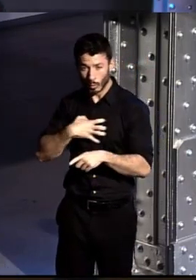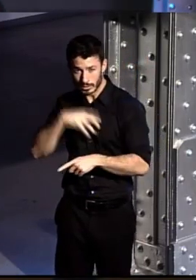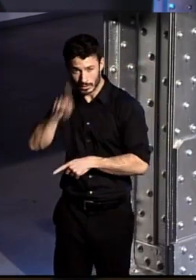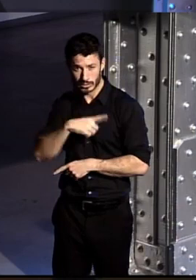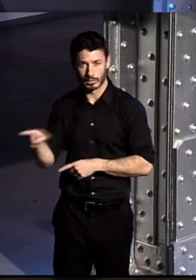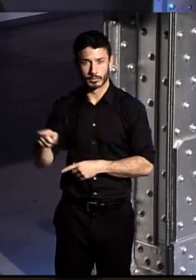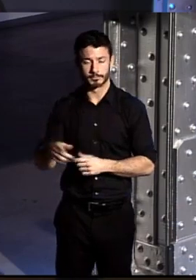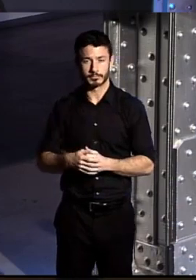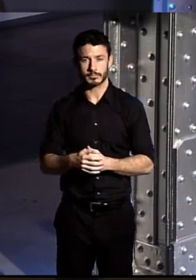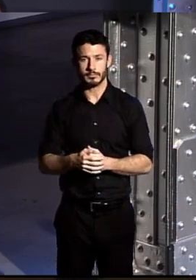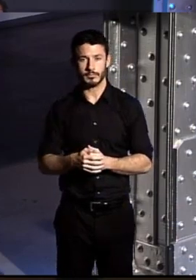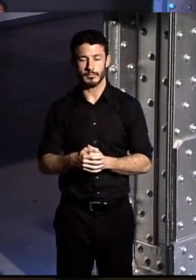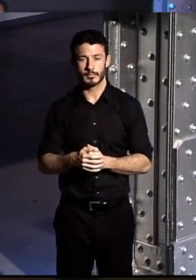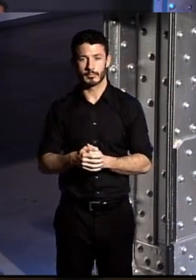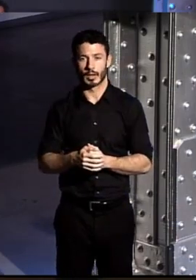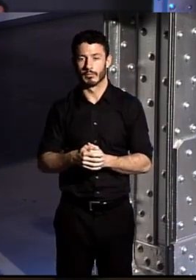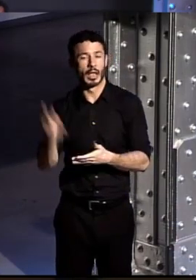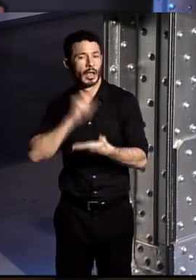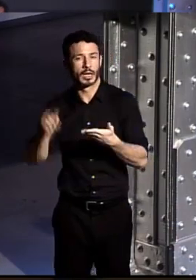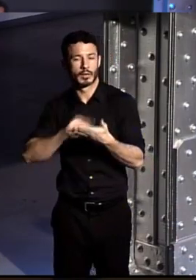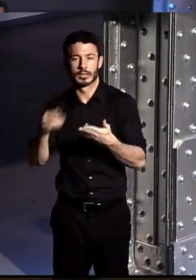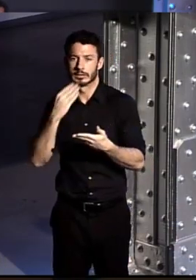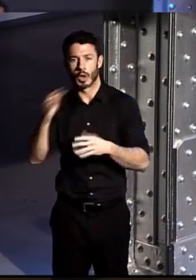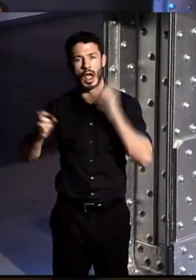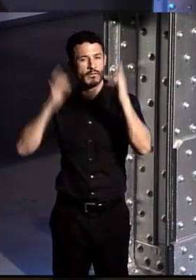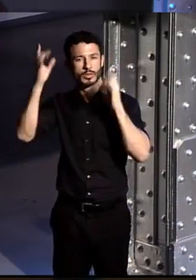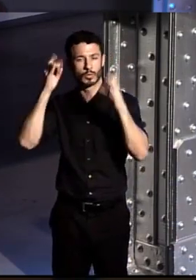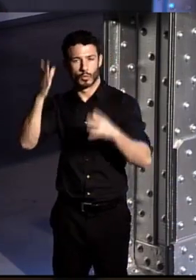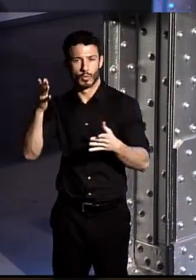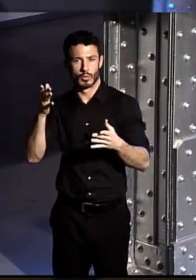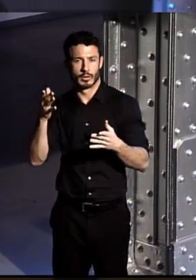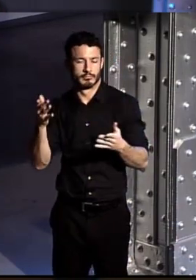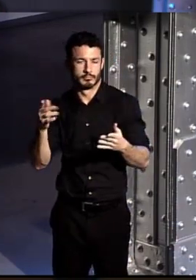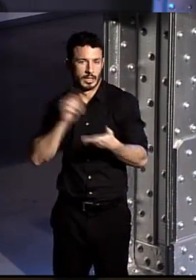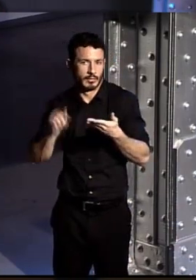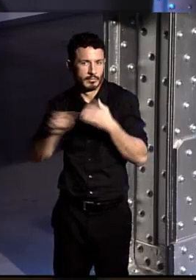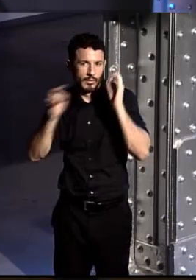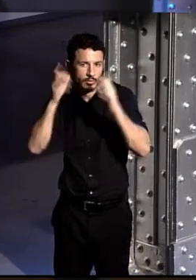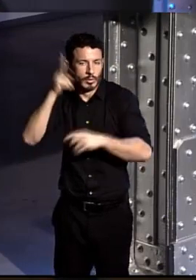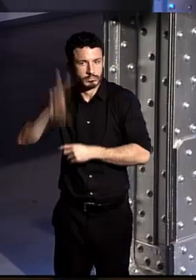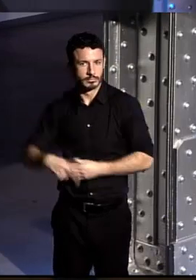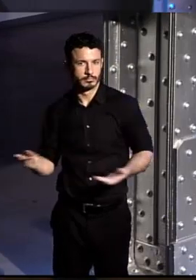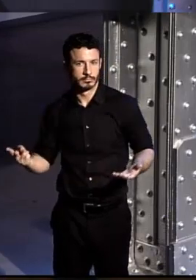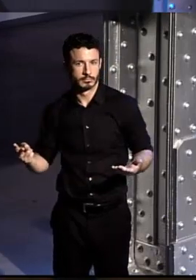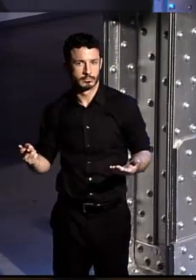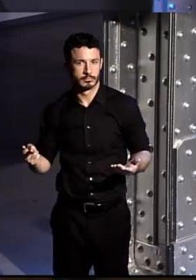creo que escribir siempre es una aventura. Escribir es una aventura y